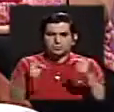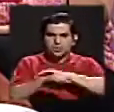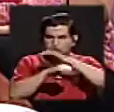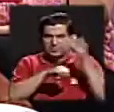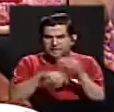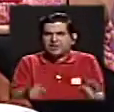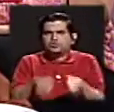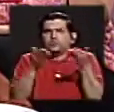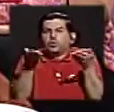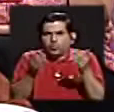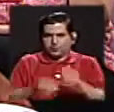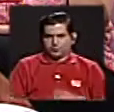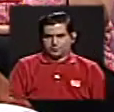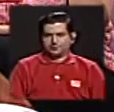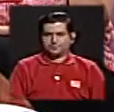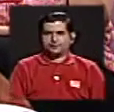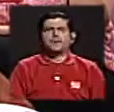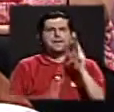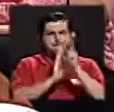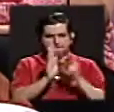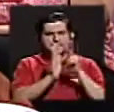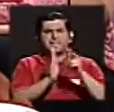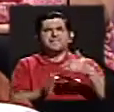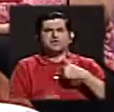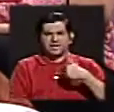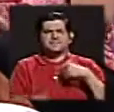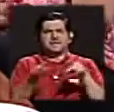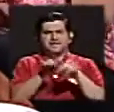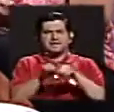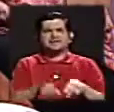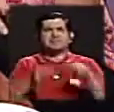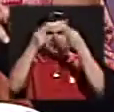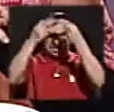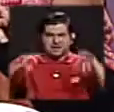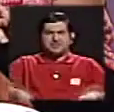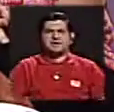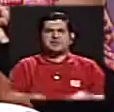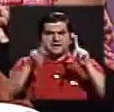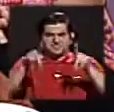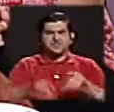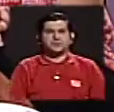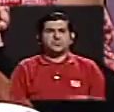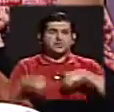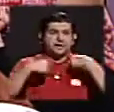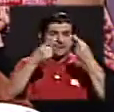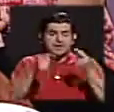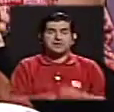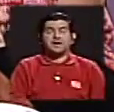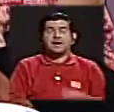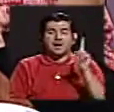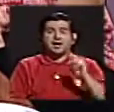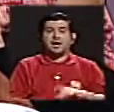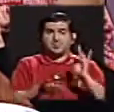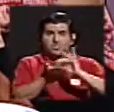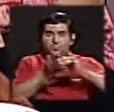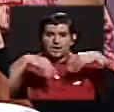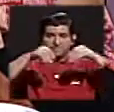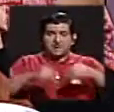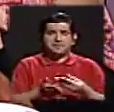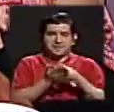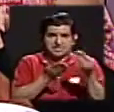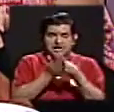así? Hay un video que circula ahí en internet sobre un muchacho que va a adquirir anticonceptivos a una farmacia.